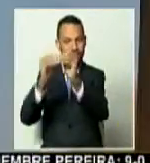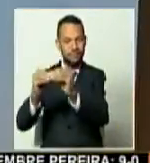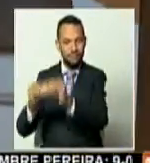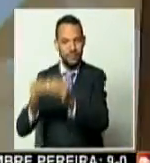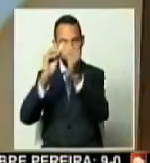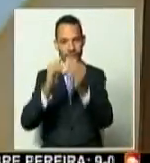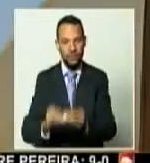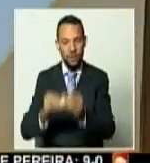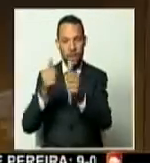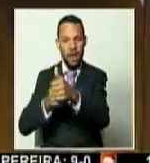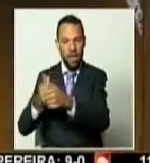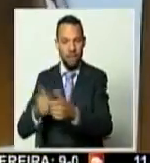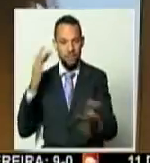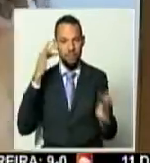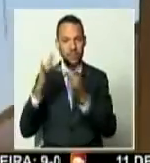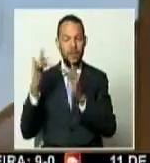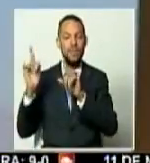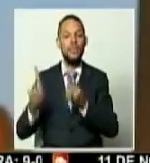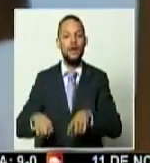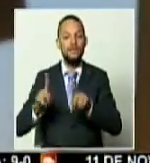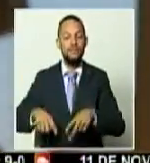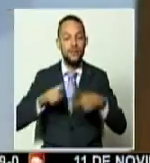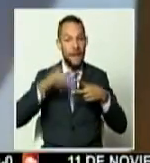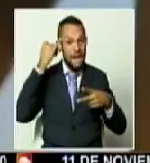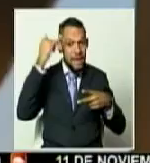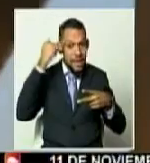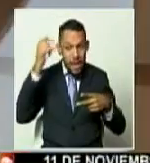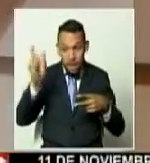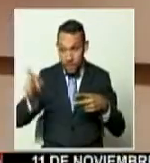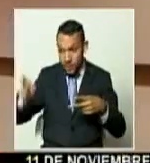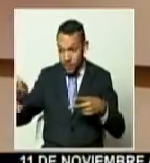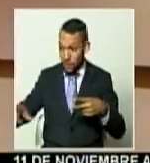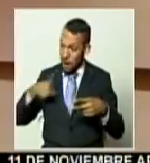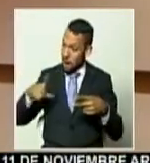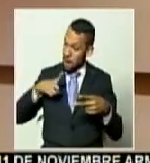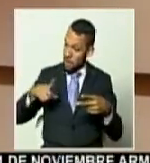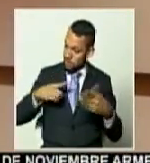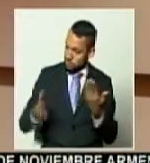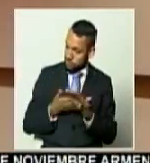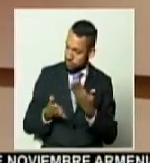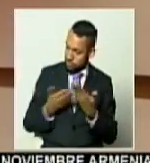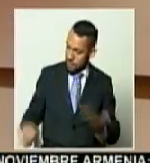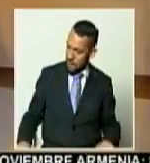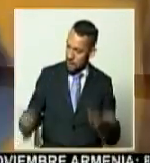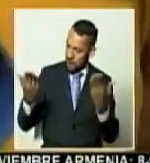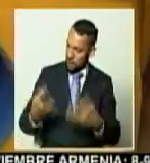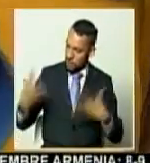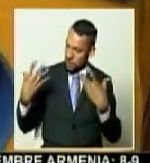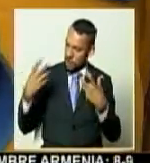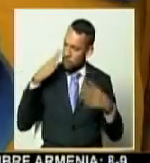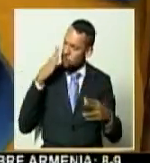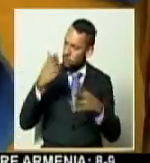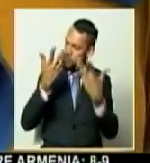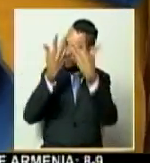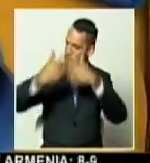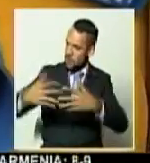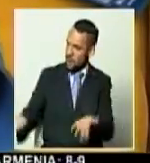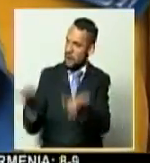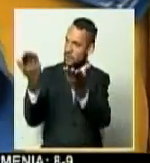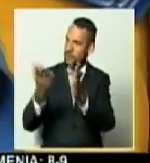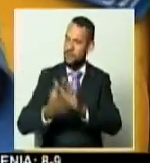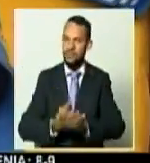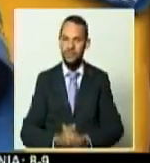personalizada. En esta feria igualmente se aprecian las ideas de pequeños emprendedores que desde ya quieren formar su propia empresa.